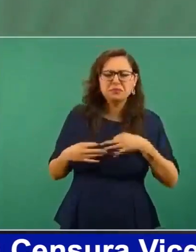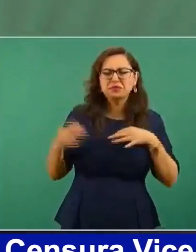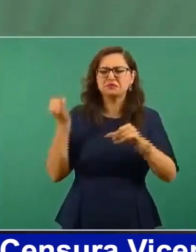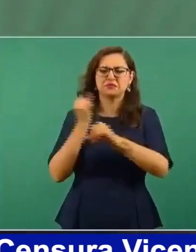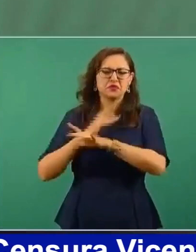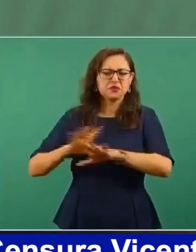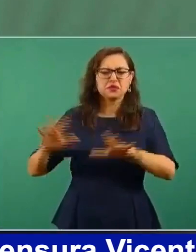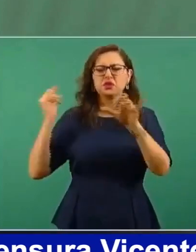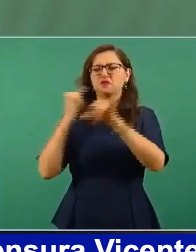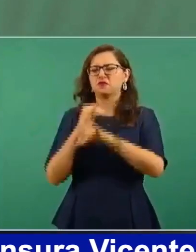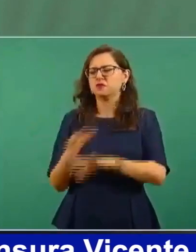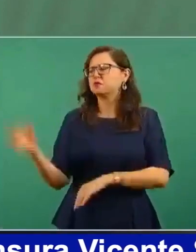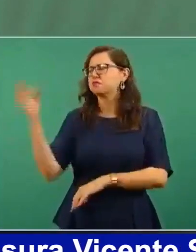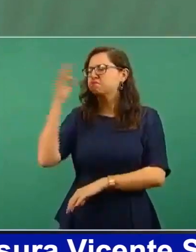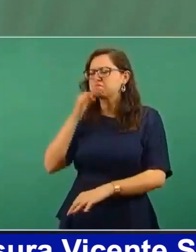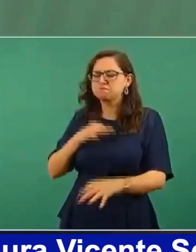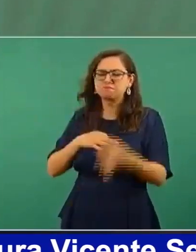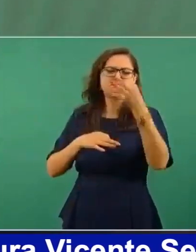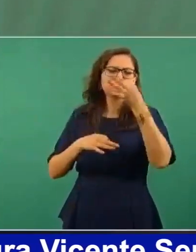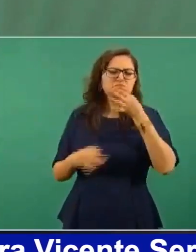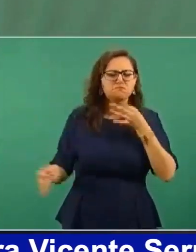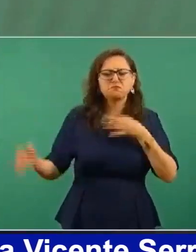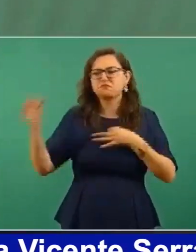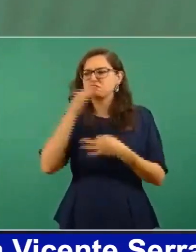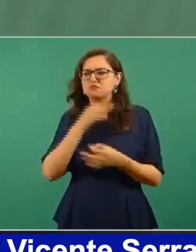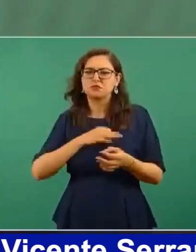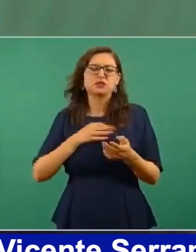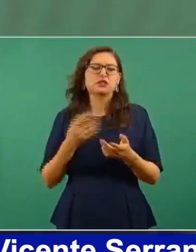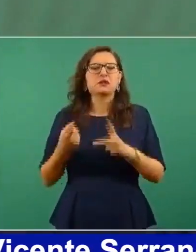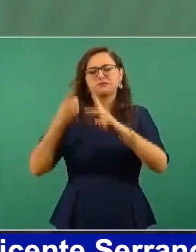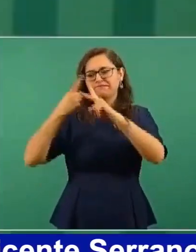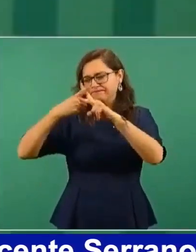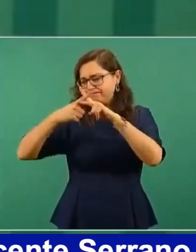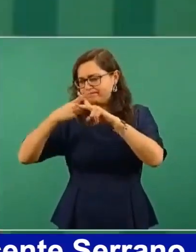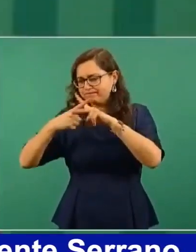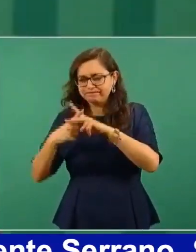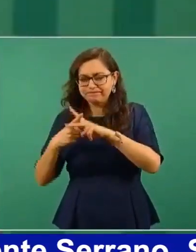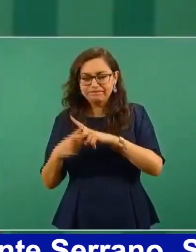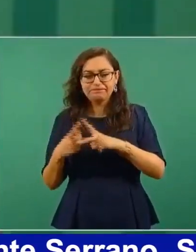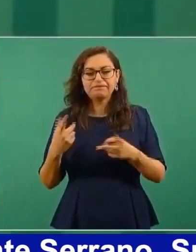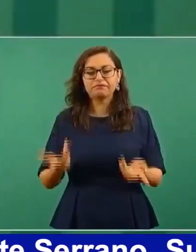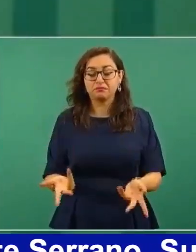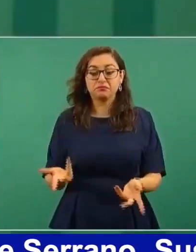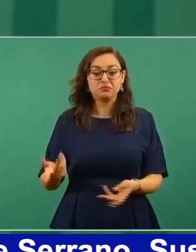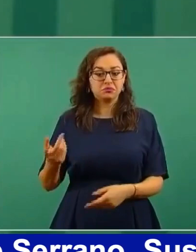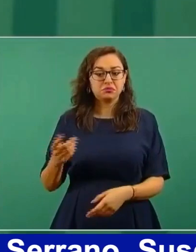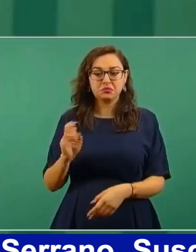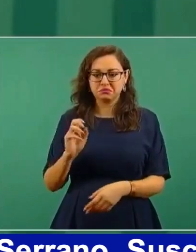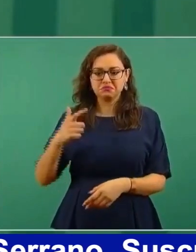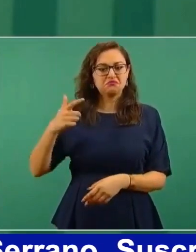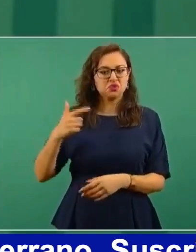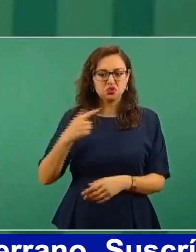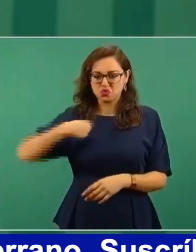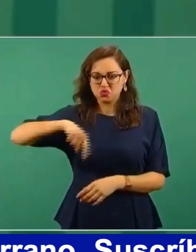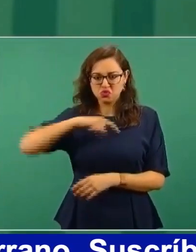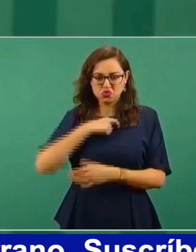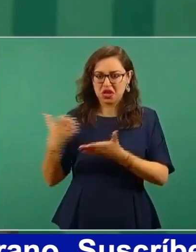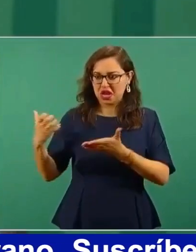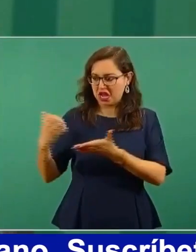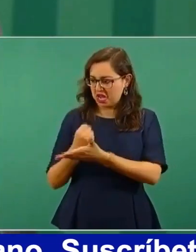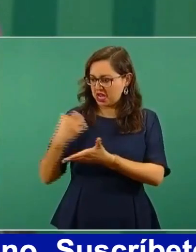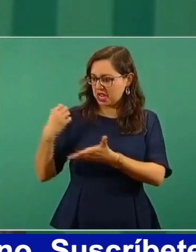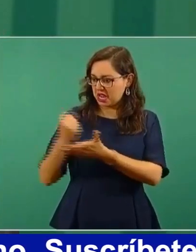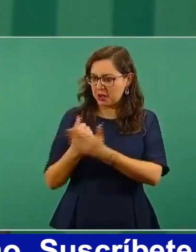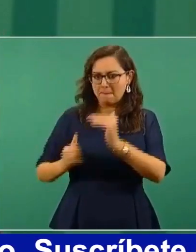mañana, de encuestas de salida, íbamos arriba, arriba, arriba, arriba, arriba, arriba, el día de la